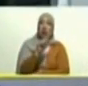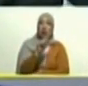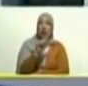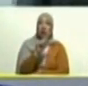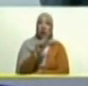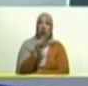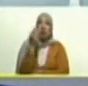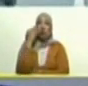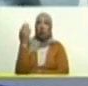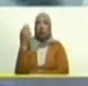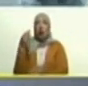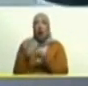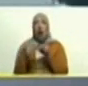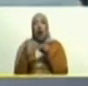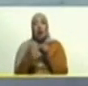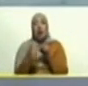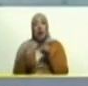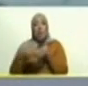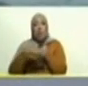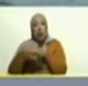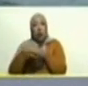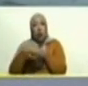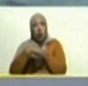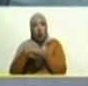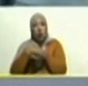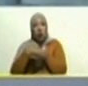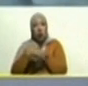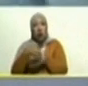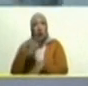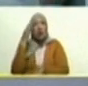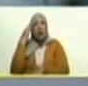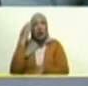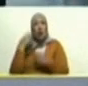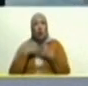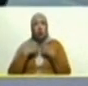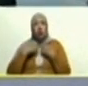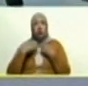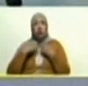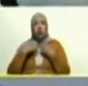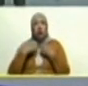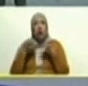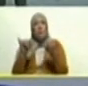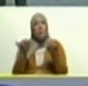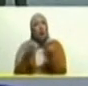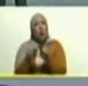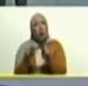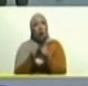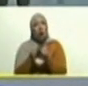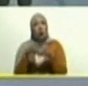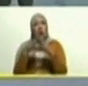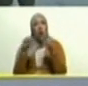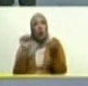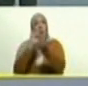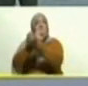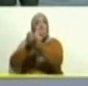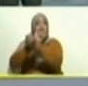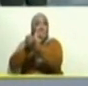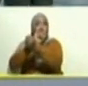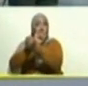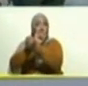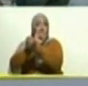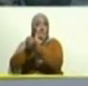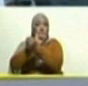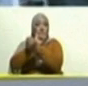guerrilleras en contra del régimen de Nicolás Maduro, y es fundamentalmente porque la oposición tiene una vocación democrática. Ahora se lo está jugando todo